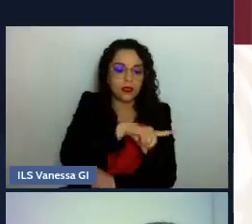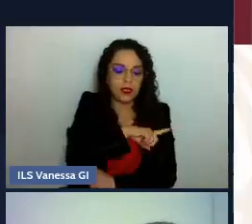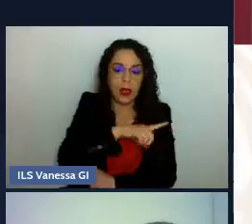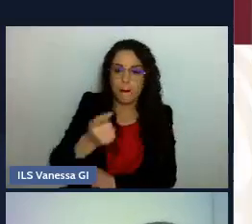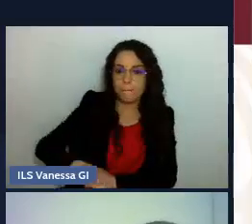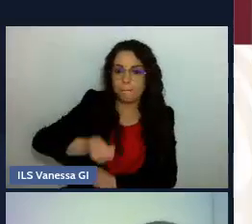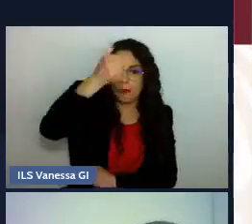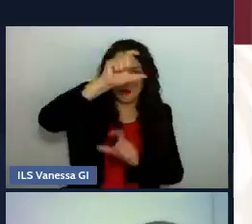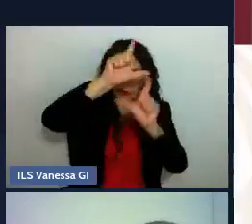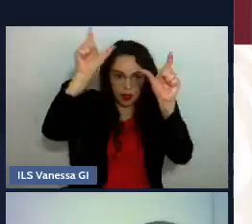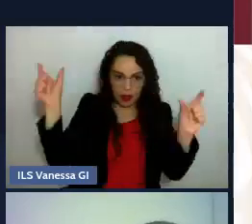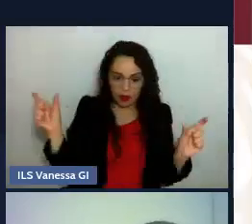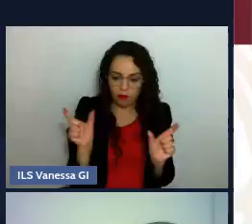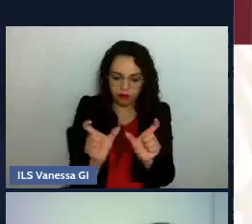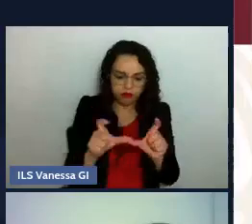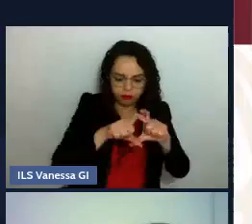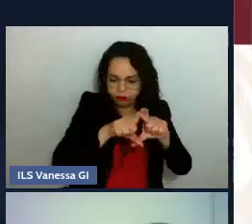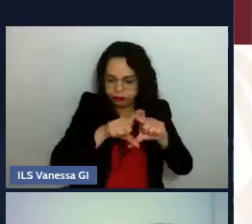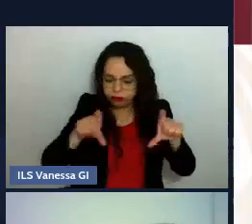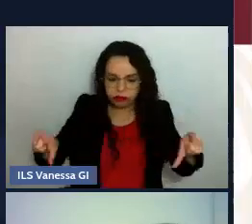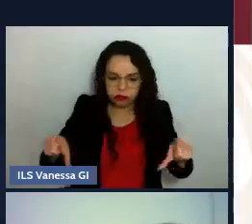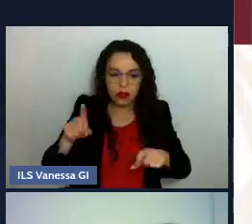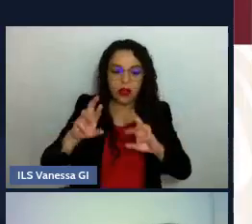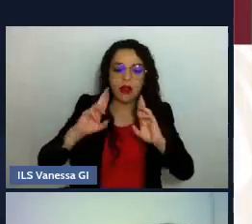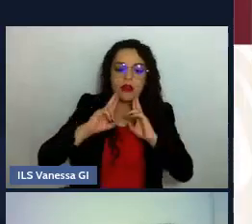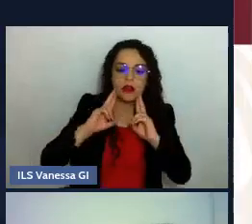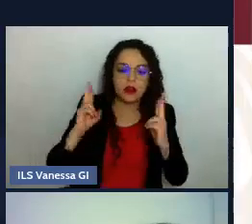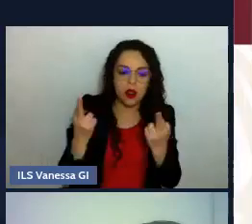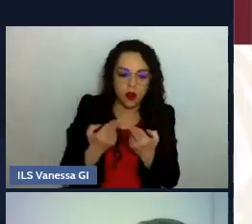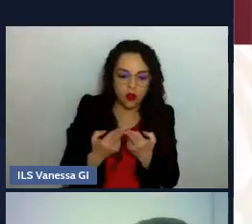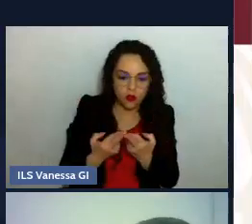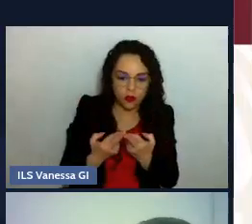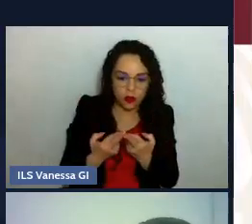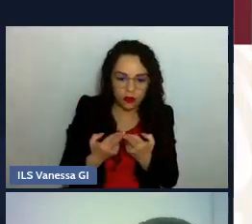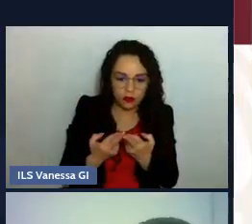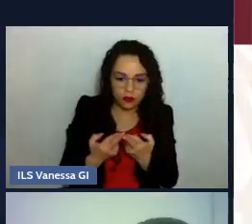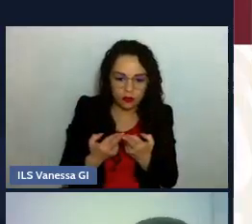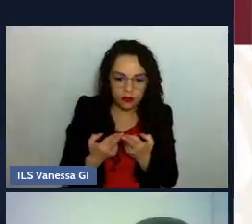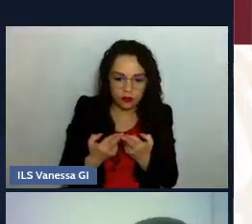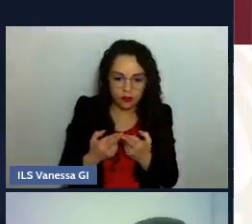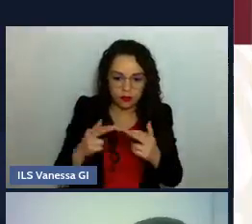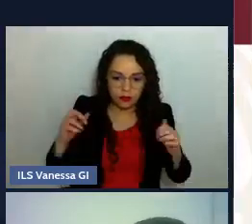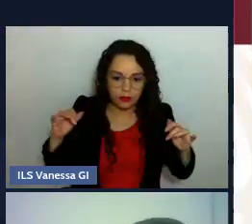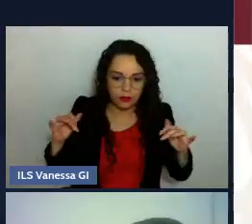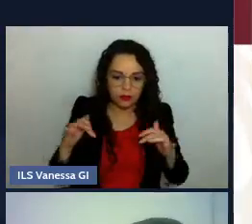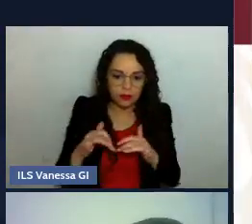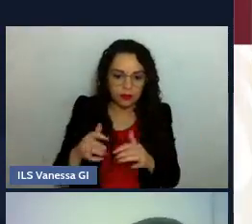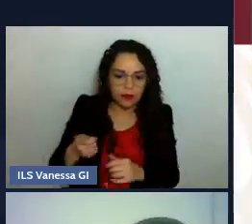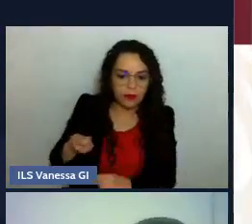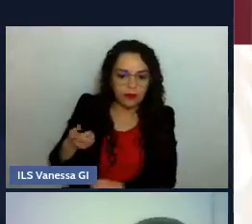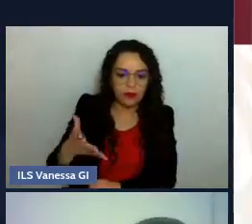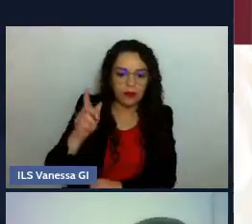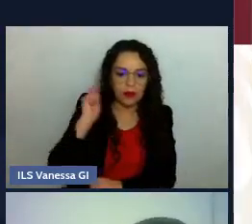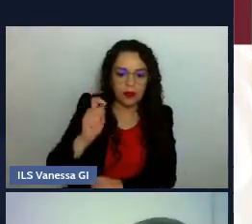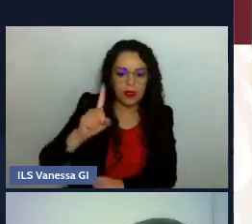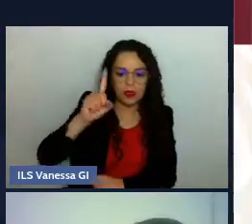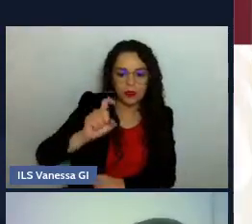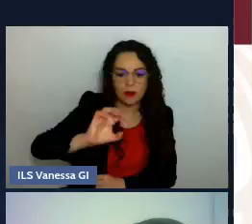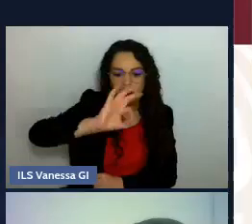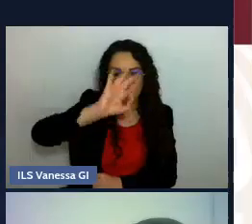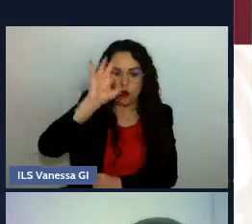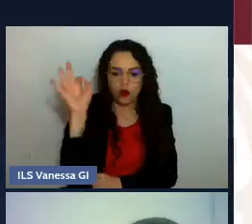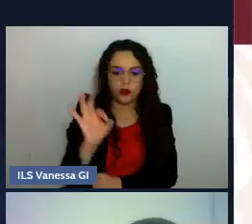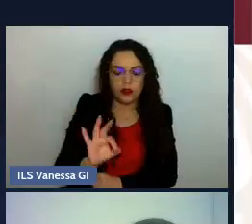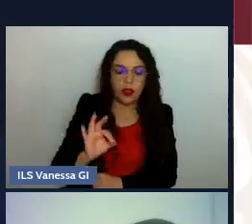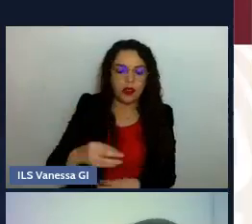se realizó en Ottawa, Canadá, y de ahí se entiende como el bienestar, el completo bienestar para